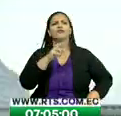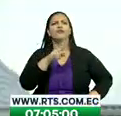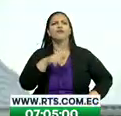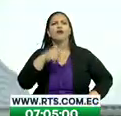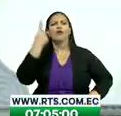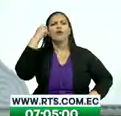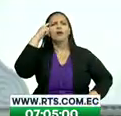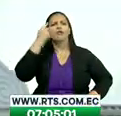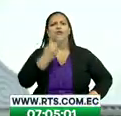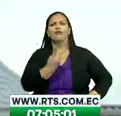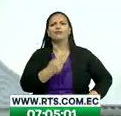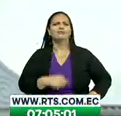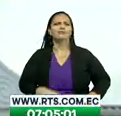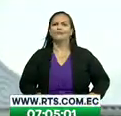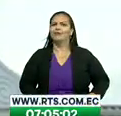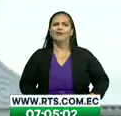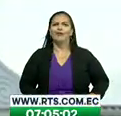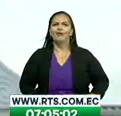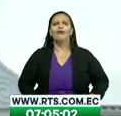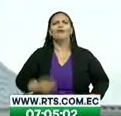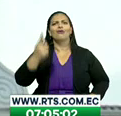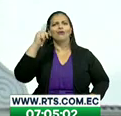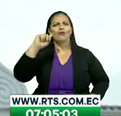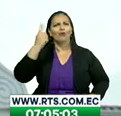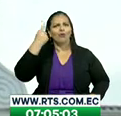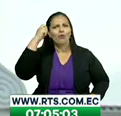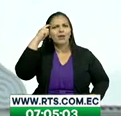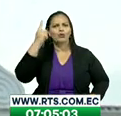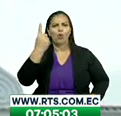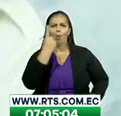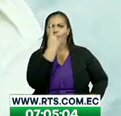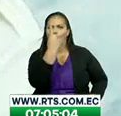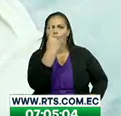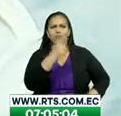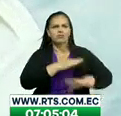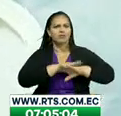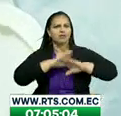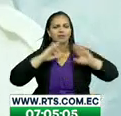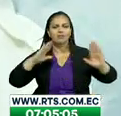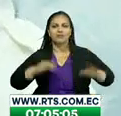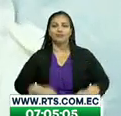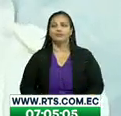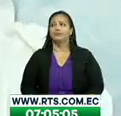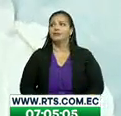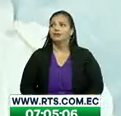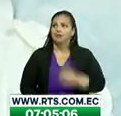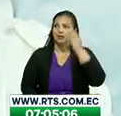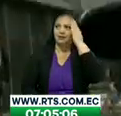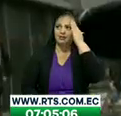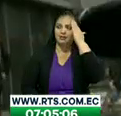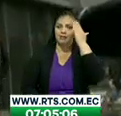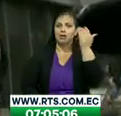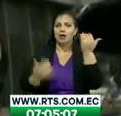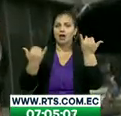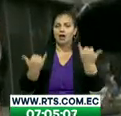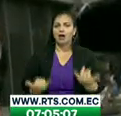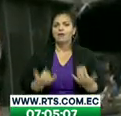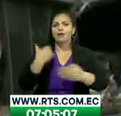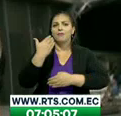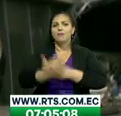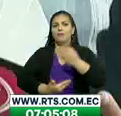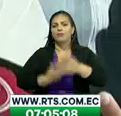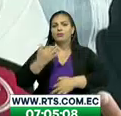gobierno para elaborar un decreto que focaliza los subsidios de los combustibles están parados por los procesos judiciales que están en marcha en la